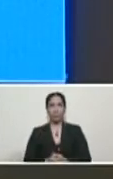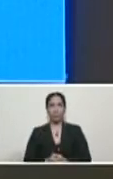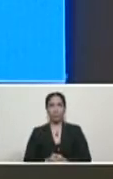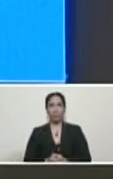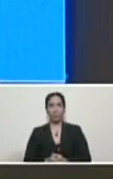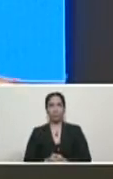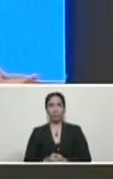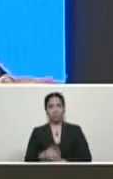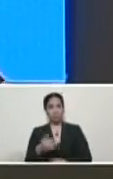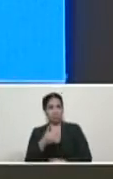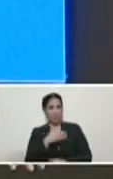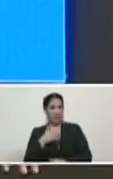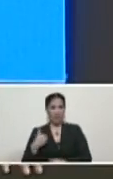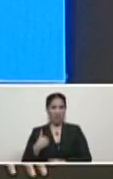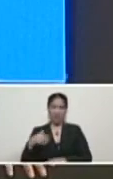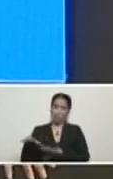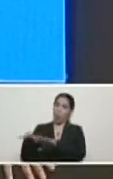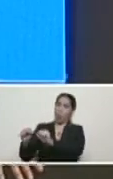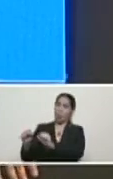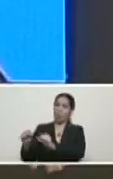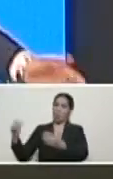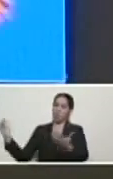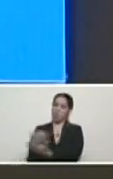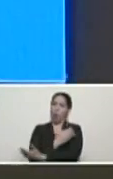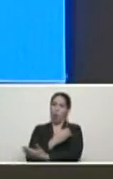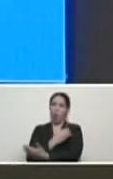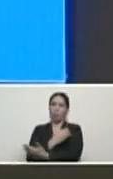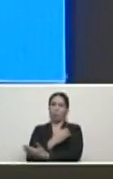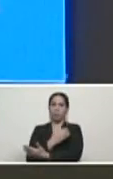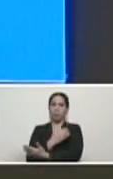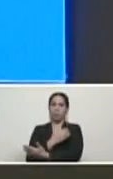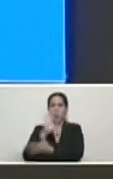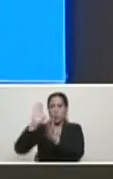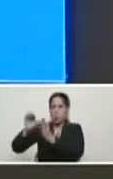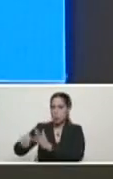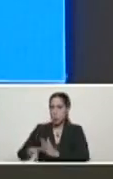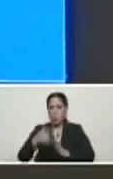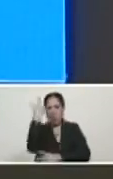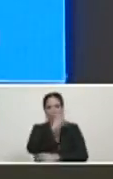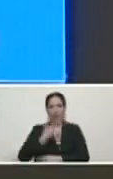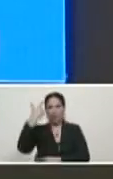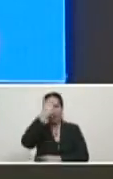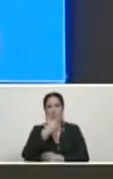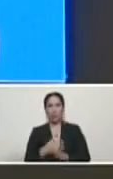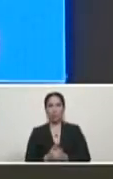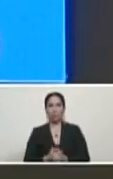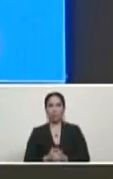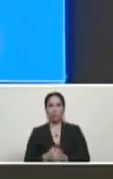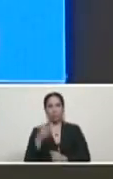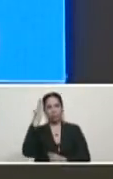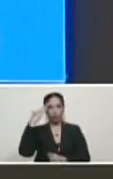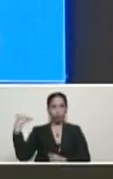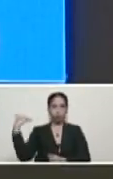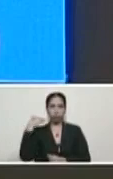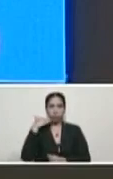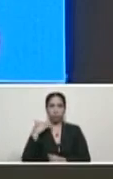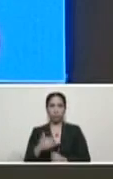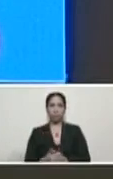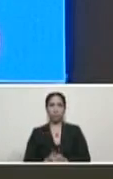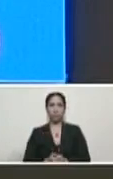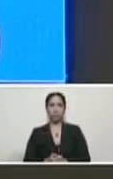con el derecho de conquistar, colonizar, dominar y saquear el África, Asia,